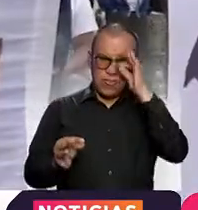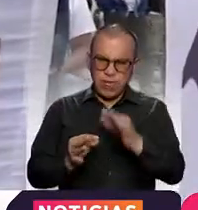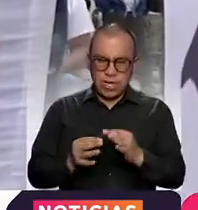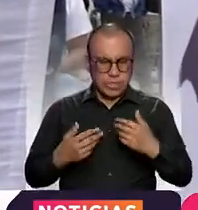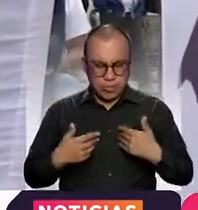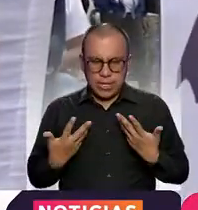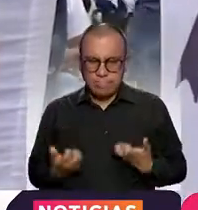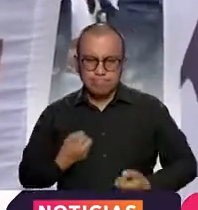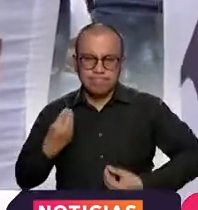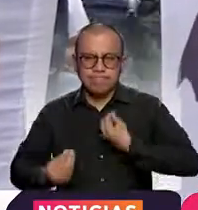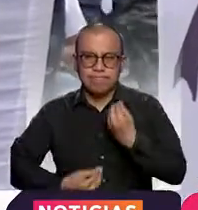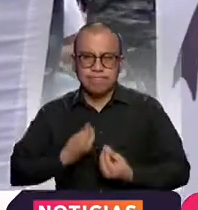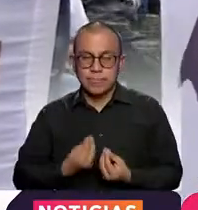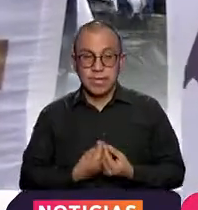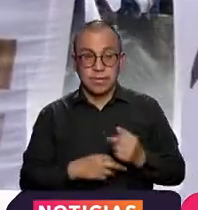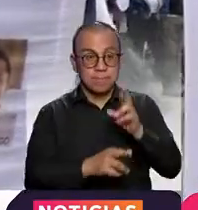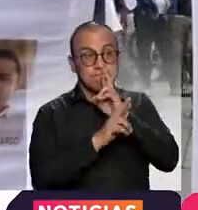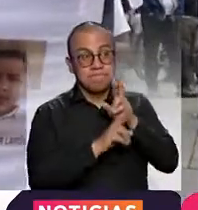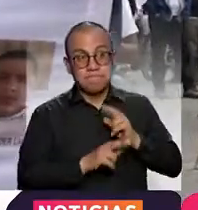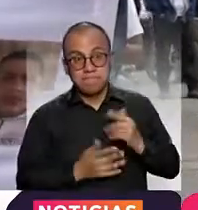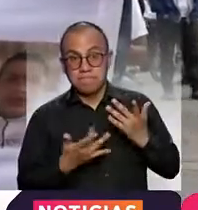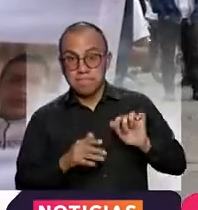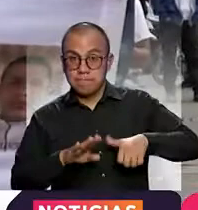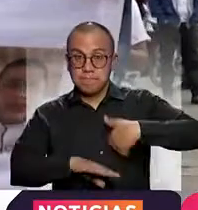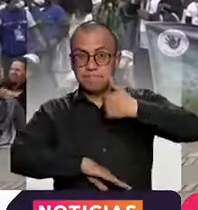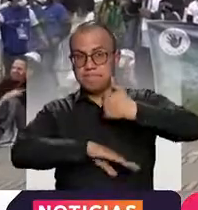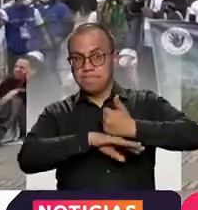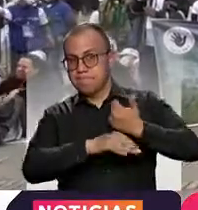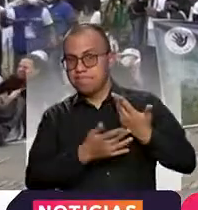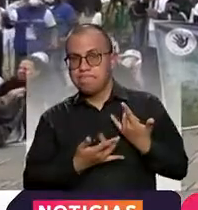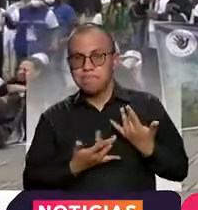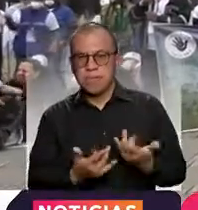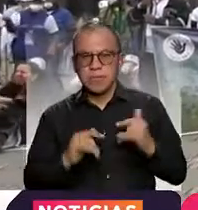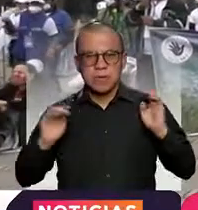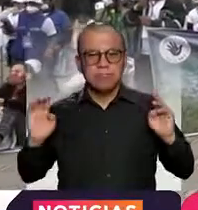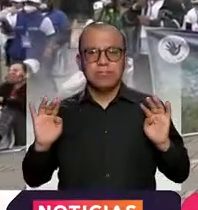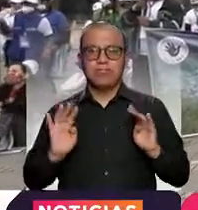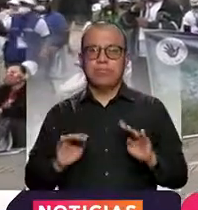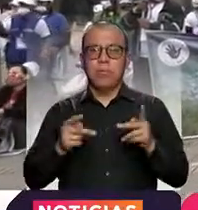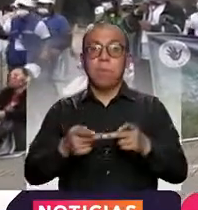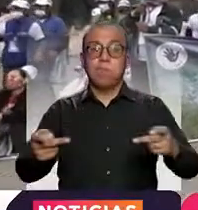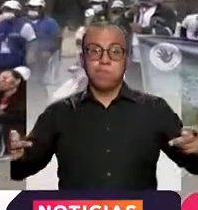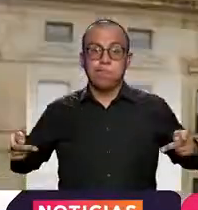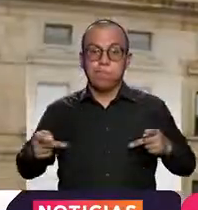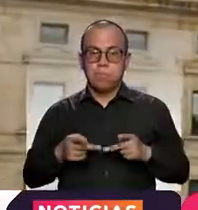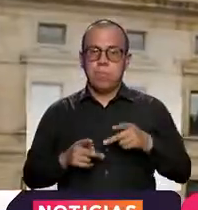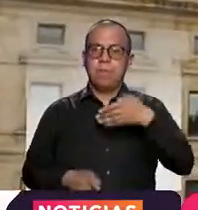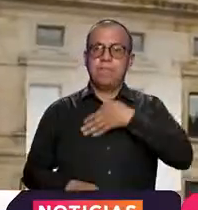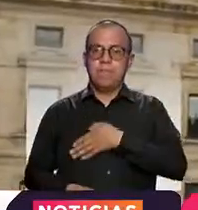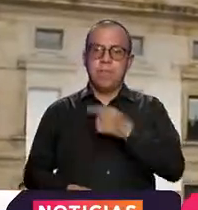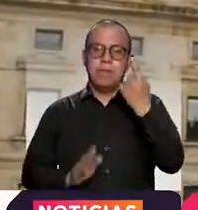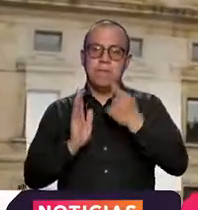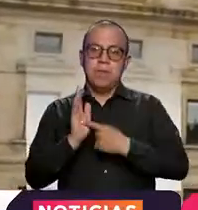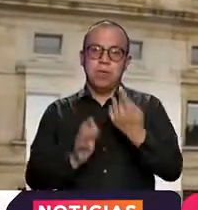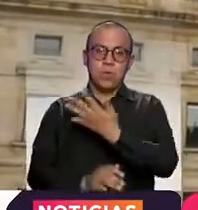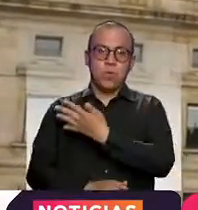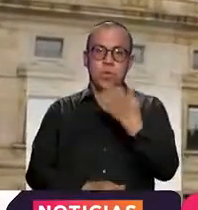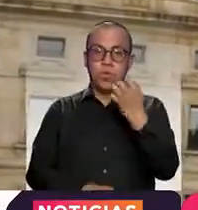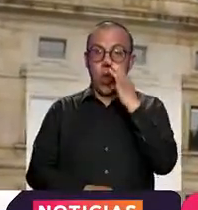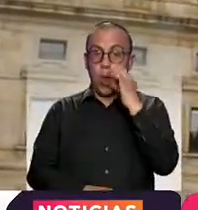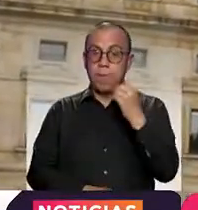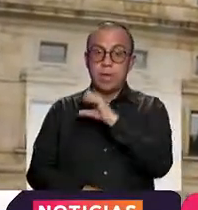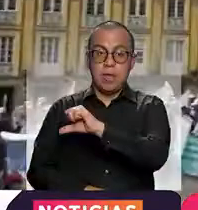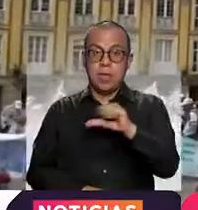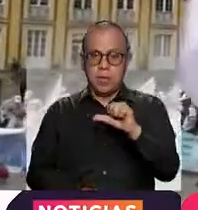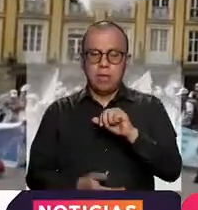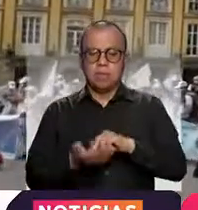voluntad. Mientras esperan la respuesta del primer mandatario, en la Plaza de Bolívar se mantuvo la concentración, en donde los cerca de 1.400 hombres y mujeres